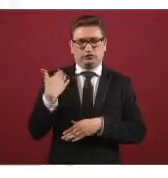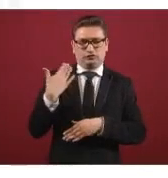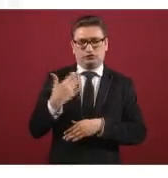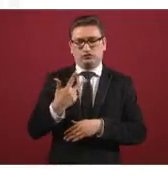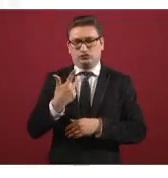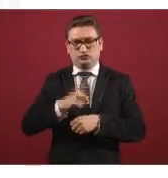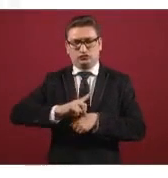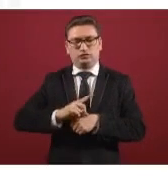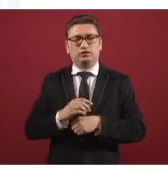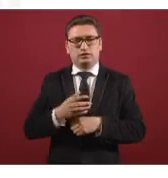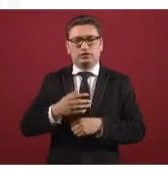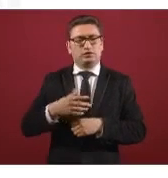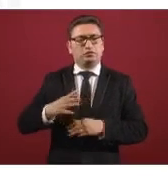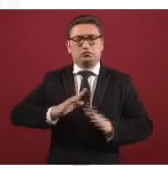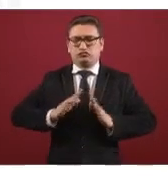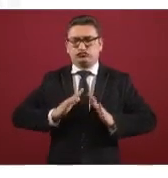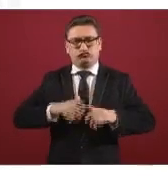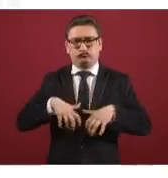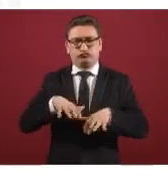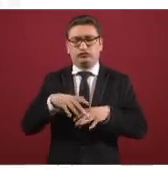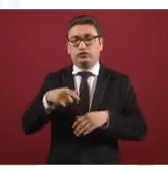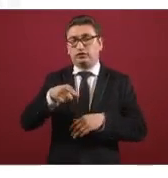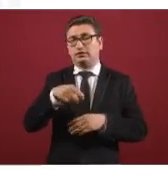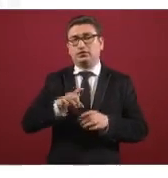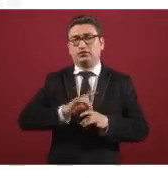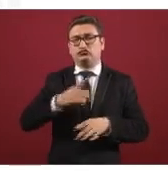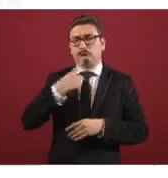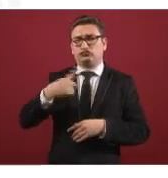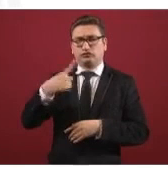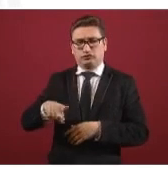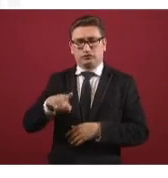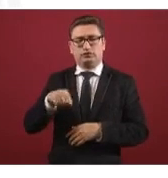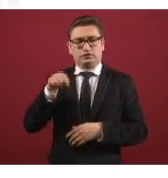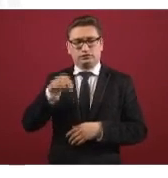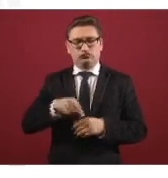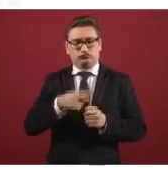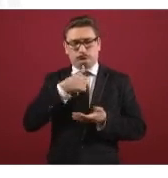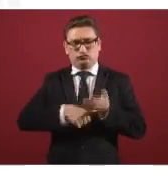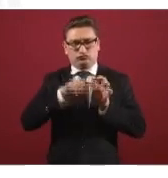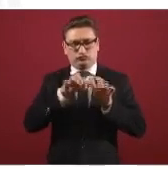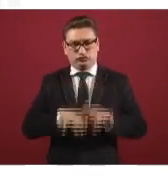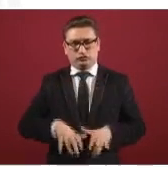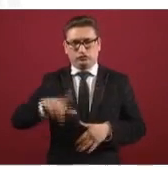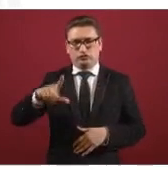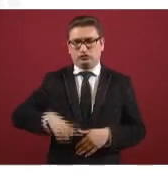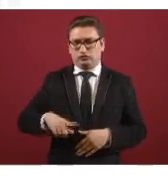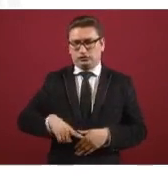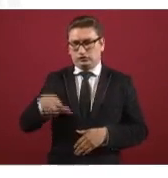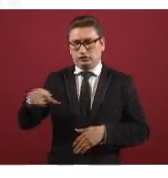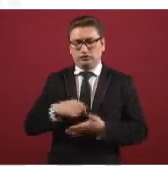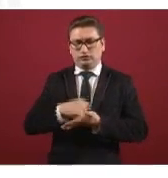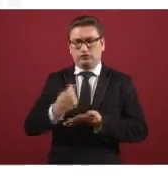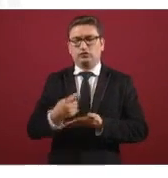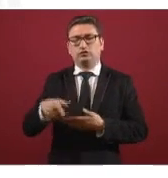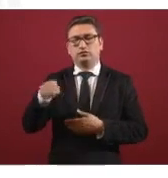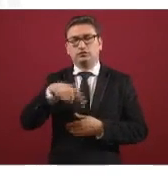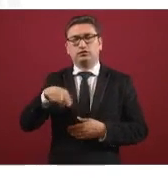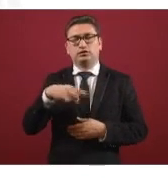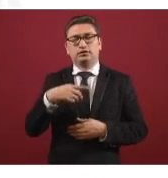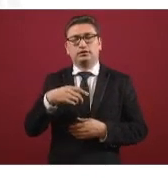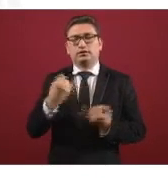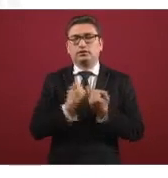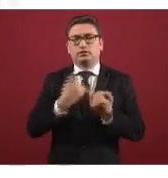el apoyo del Ejército y en base a una denuncia presentada por escrito por el gobierno del estado de Tamaulipas. En el